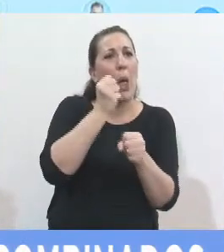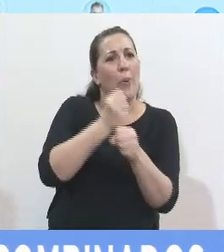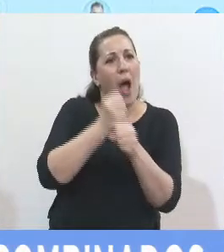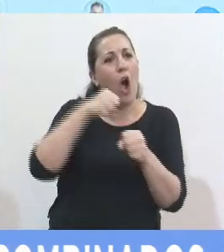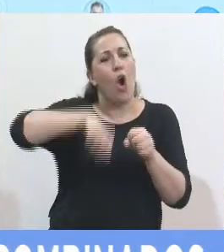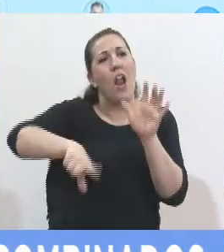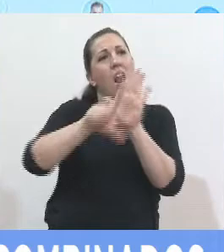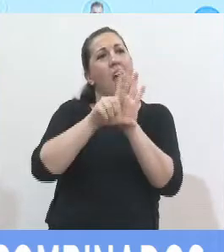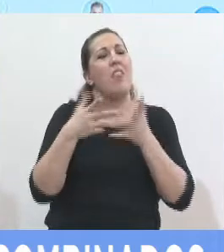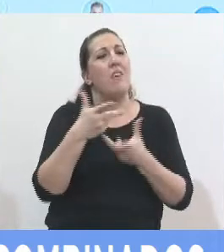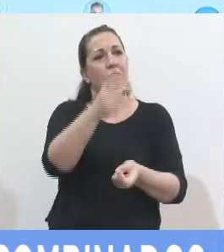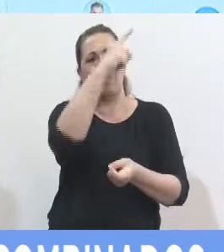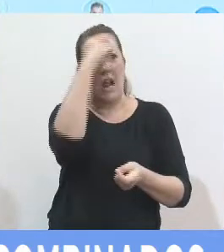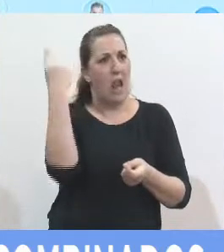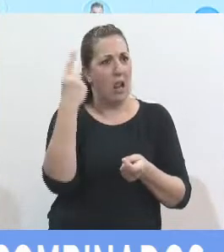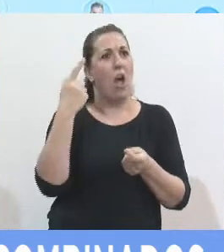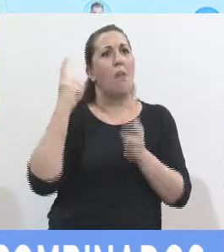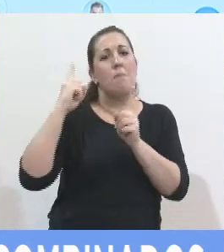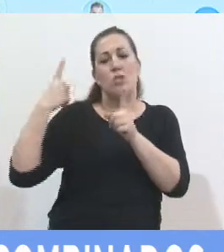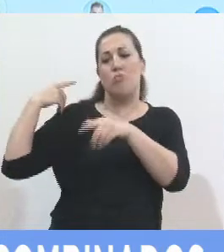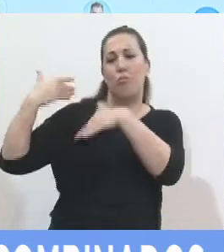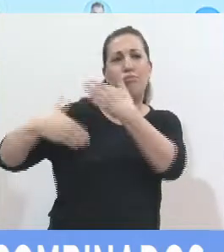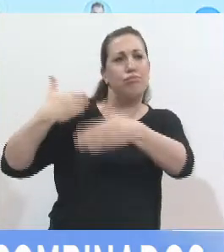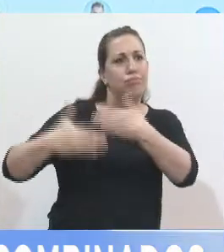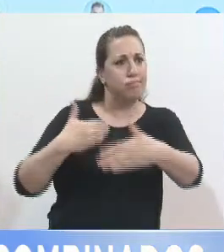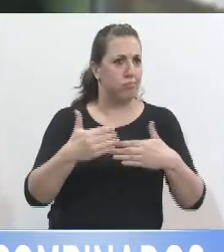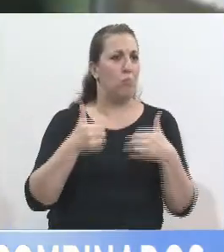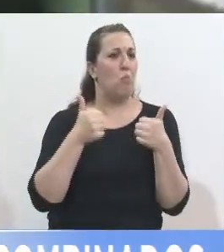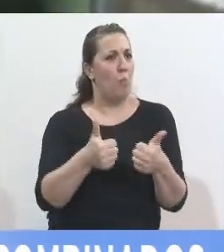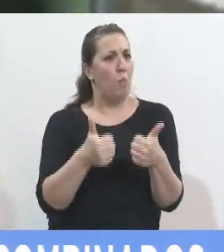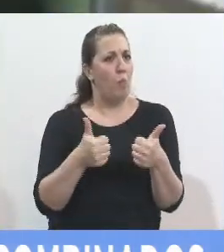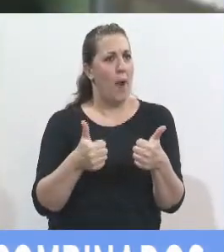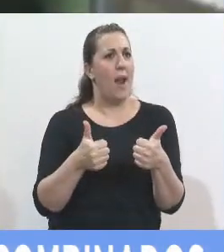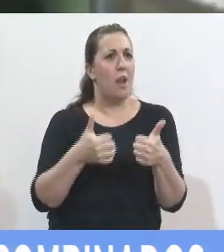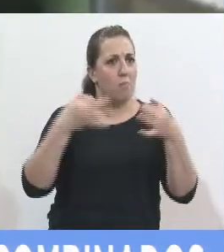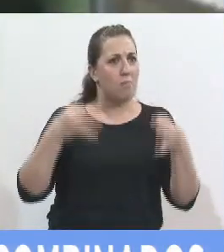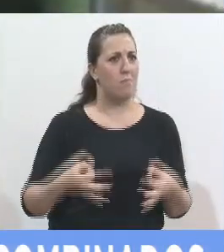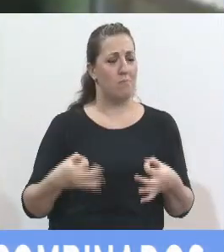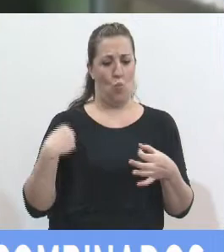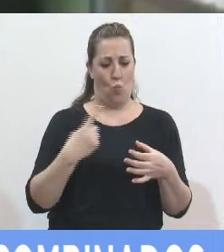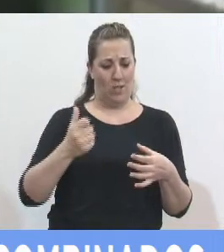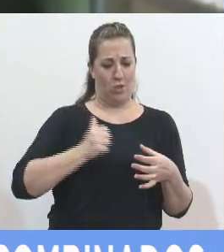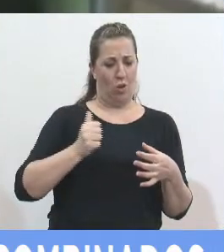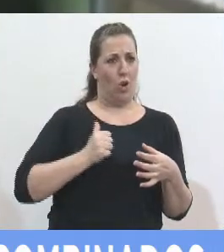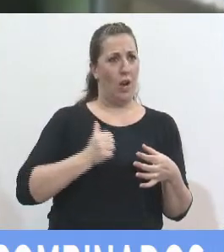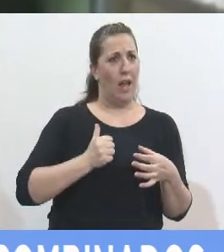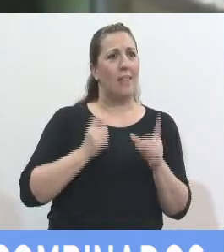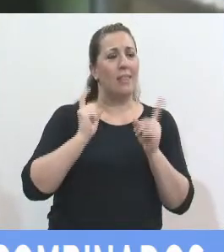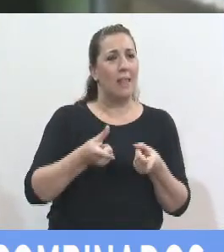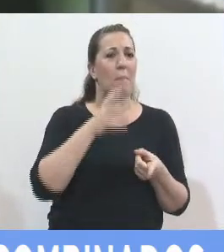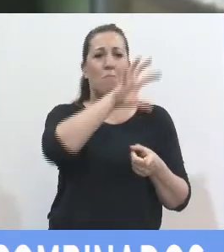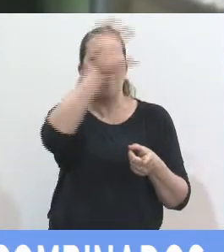Ley de Defensa Nacional viene desarrollando nuestro ejército y nuestra Armada también en las zonas que le